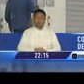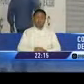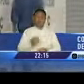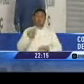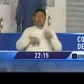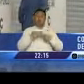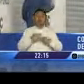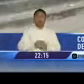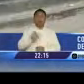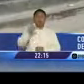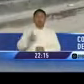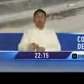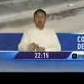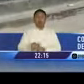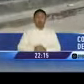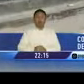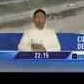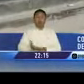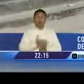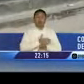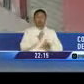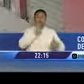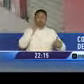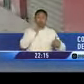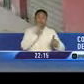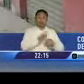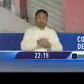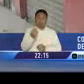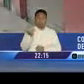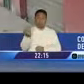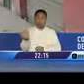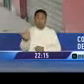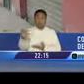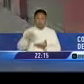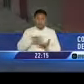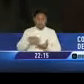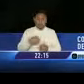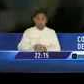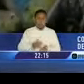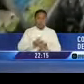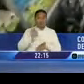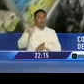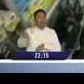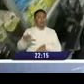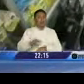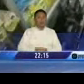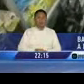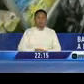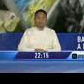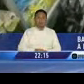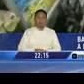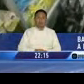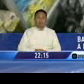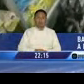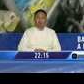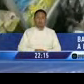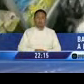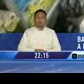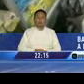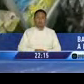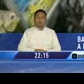negocios cuyos propietarios fueron amenazados y evitaron ser extorsionados por bandas delictivas que los visitaron. Usted tiene que